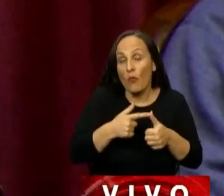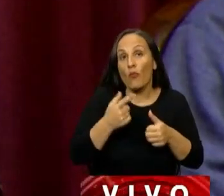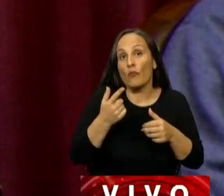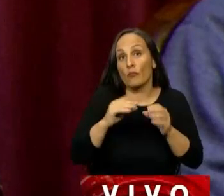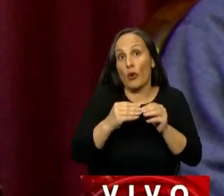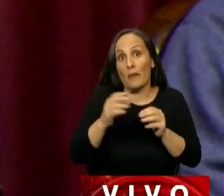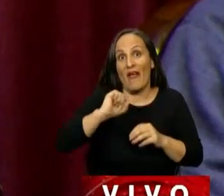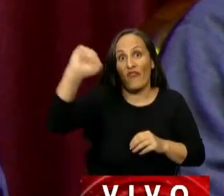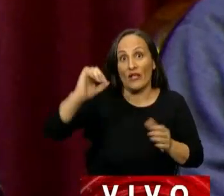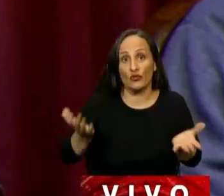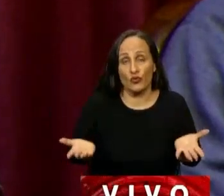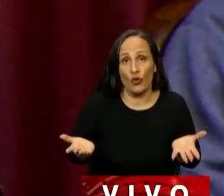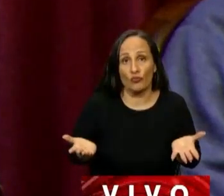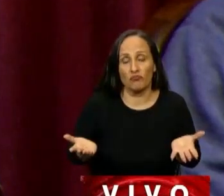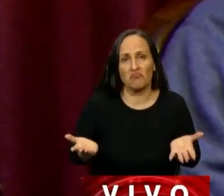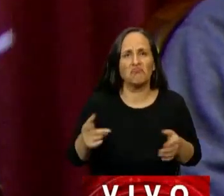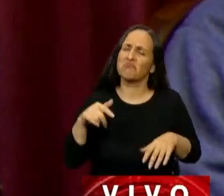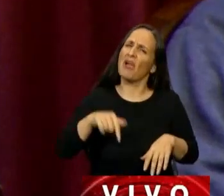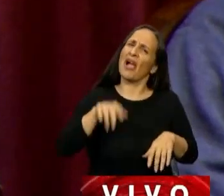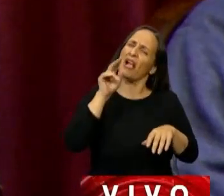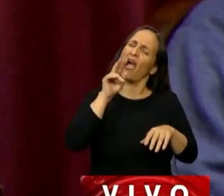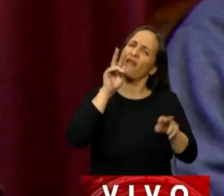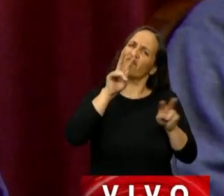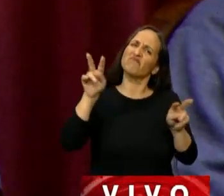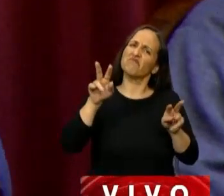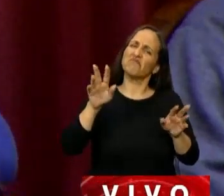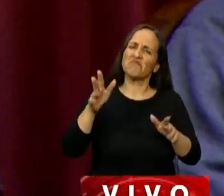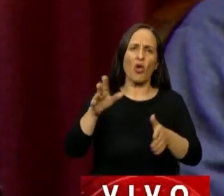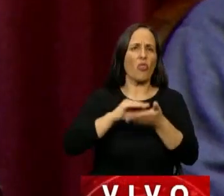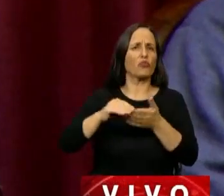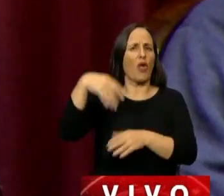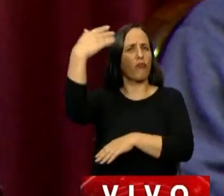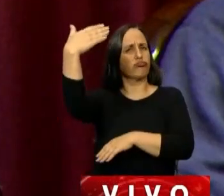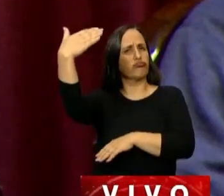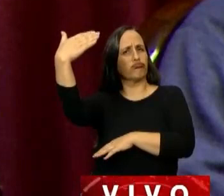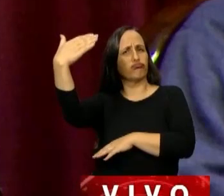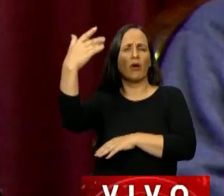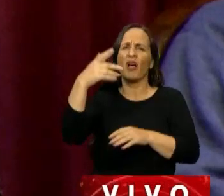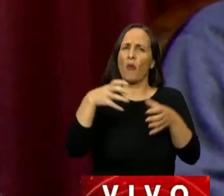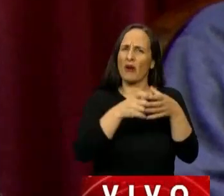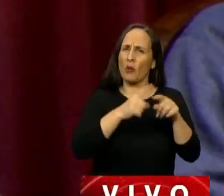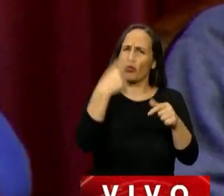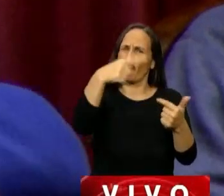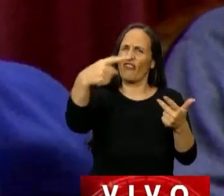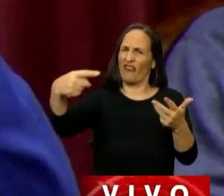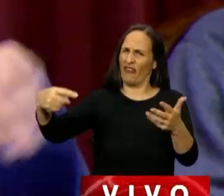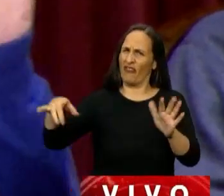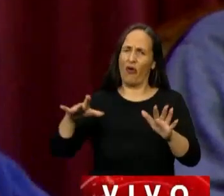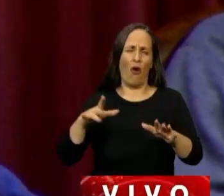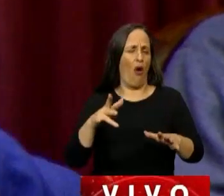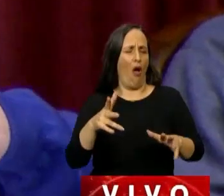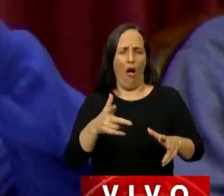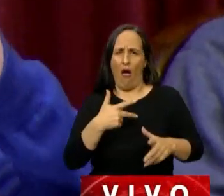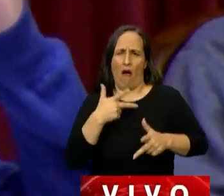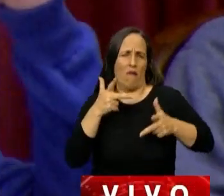de la inflación, que uno escucha acá a diputadas y diputados de distintos bloques, ¿no? Rasgarse